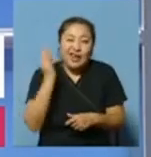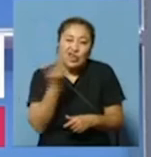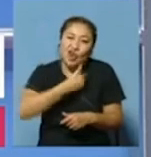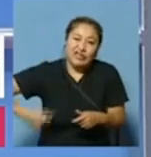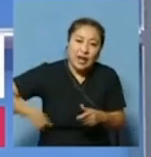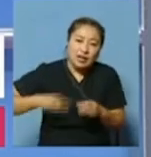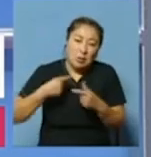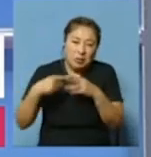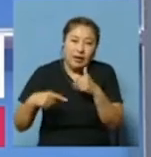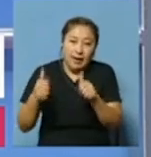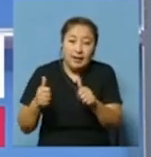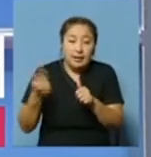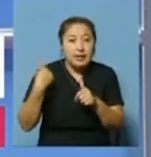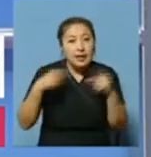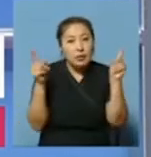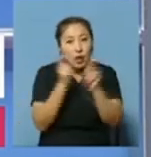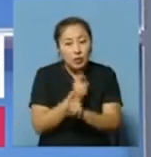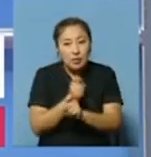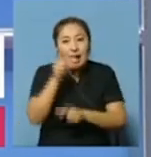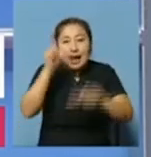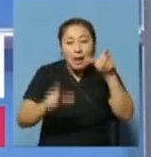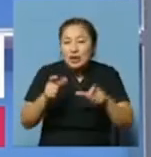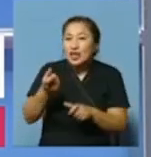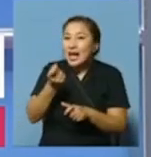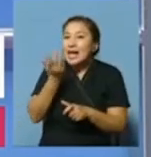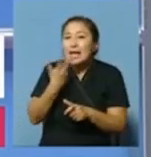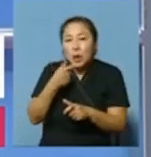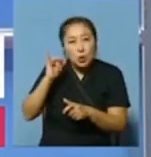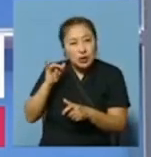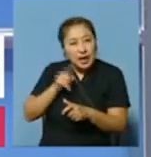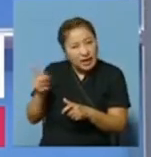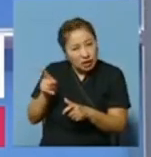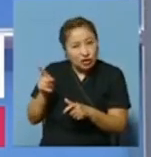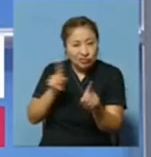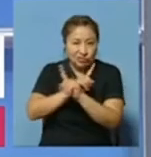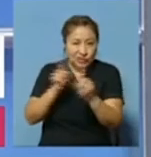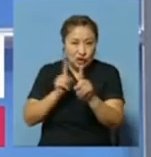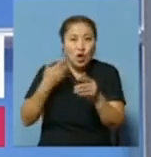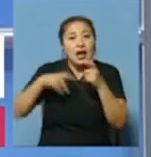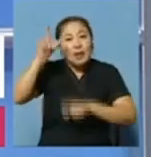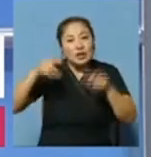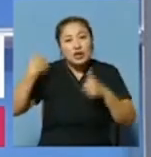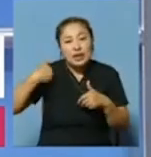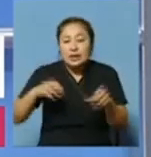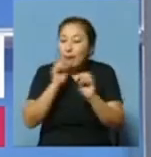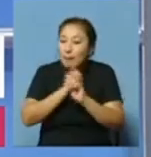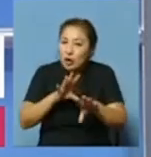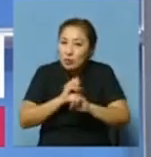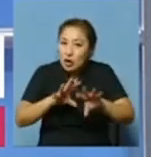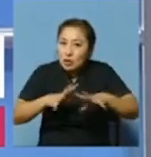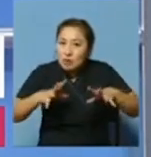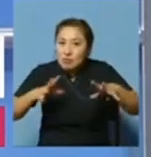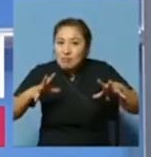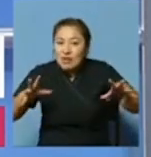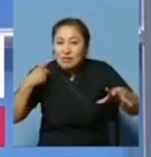gobierno y demás el problema es la insatisfacción de la gente el problema es que cada vez los argentinos estamos peor y